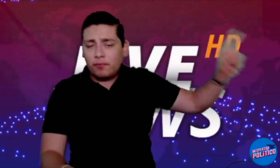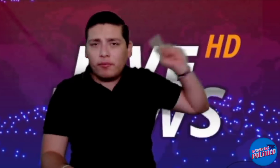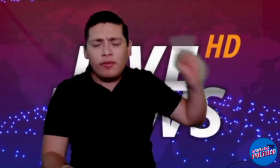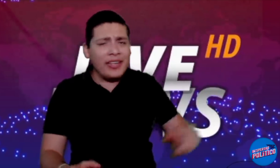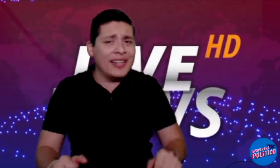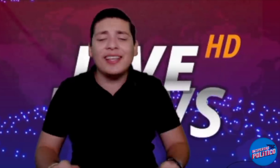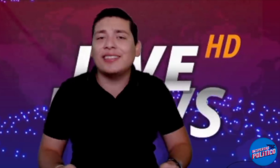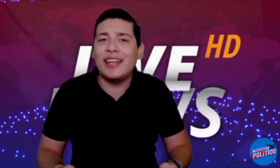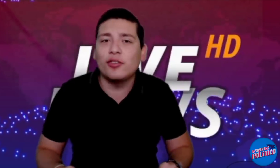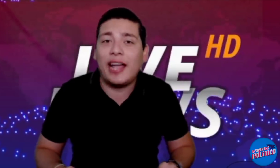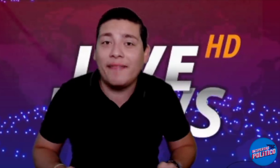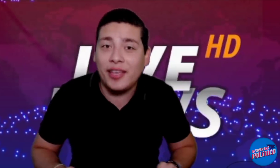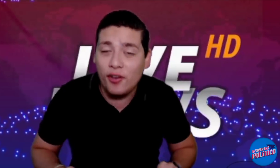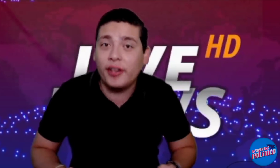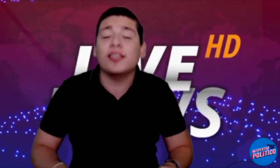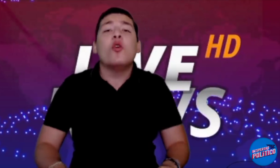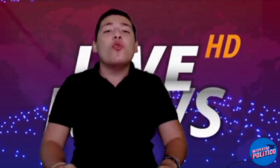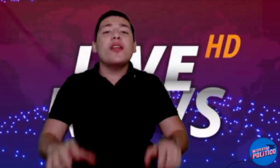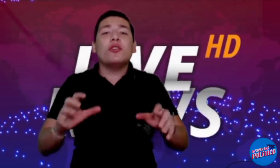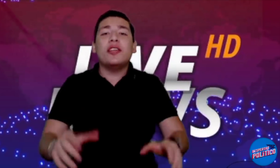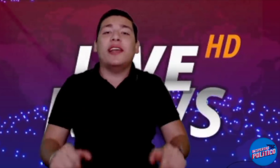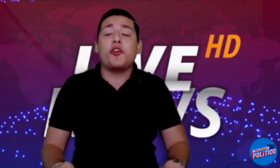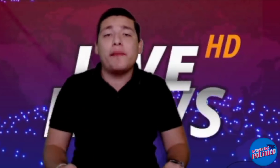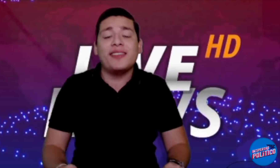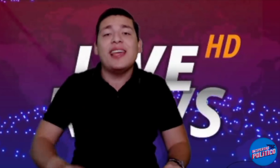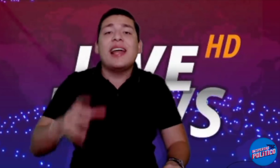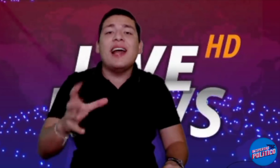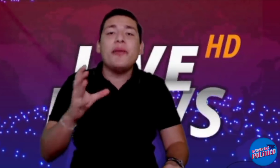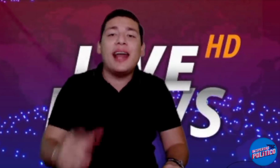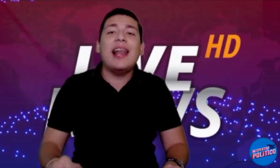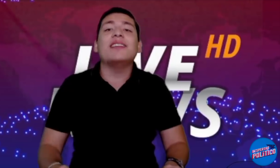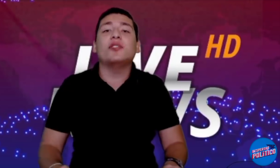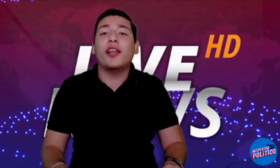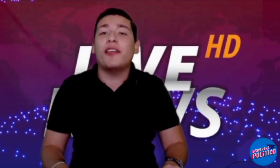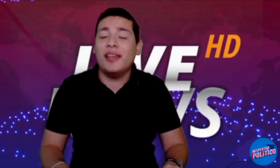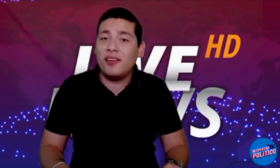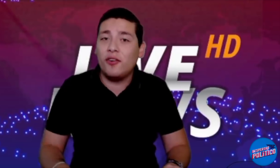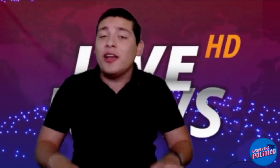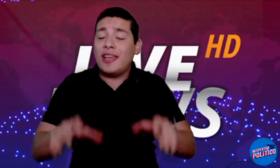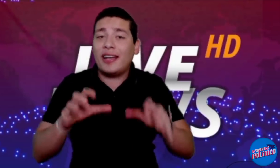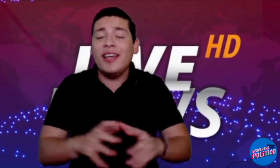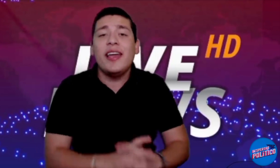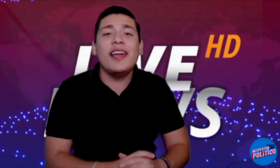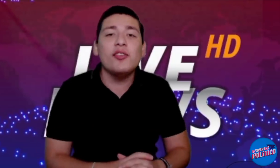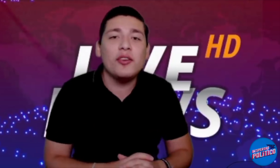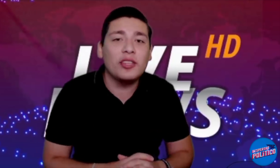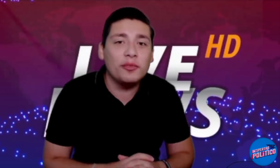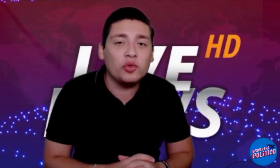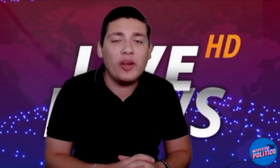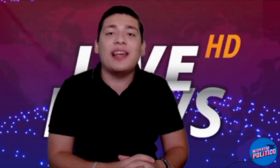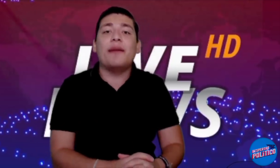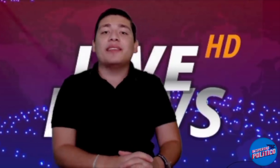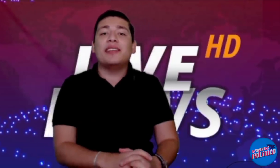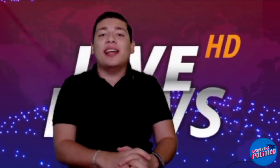sucedía en sexenios anteriores. Una noticia que obviamente cambiará la historia de México. Y aquí es donde nos